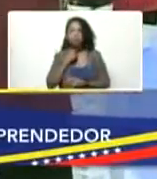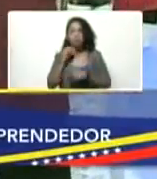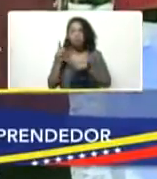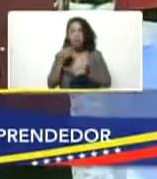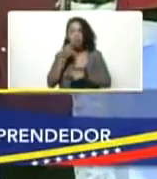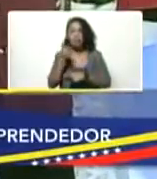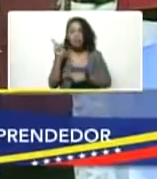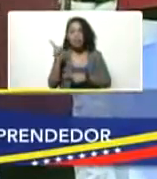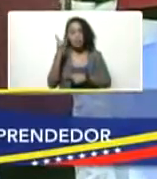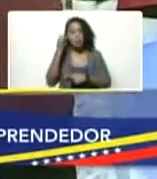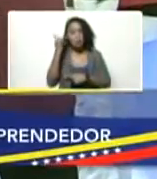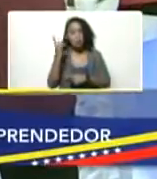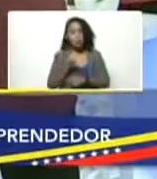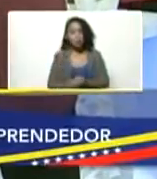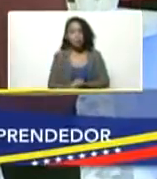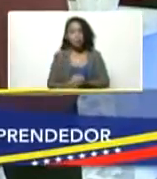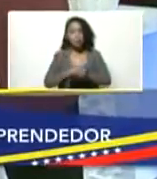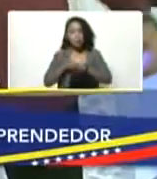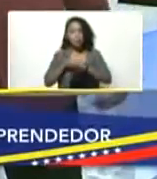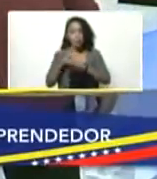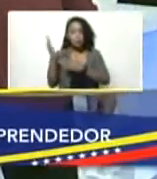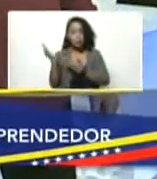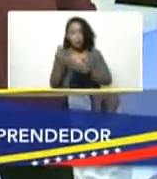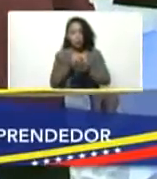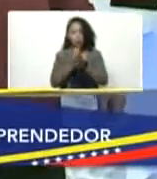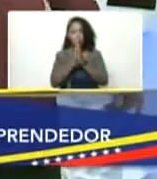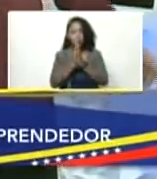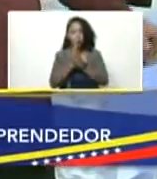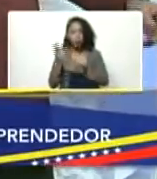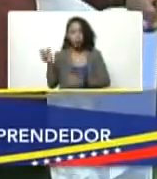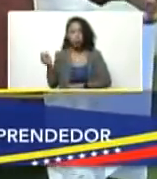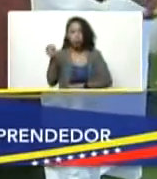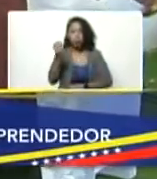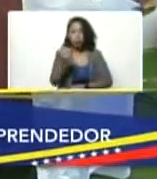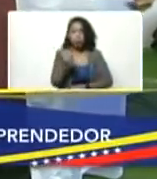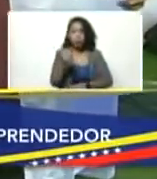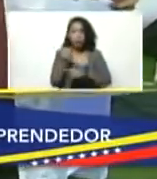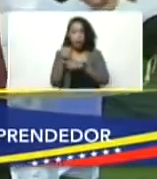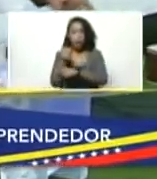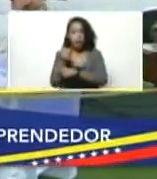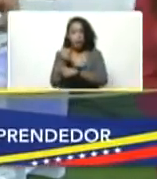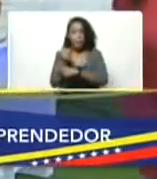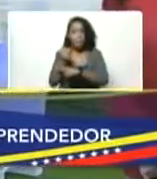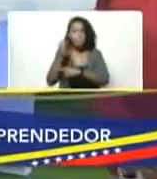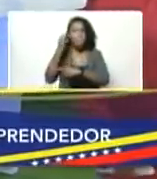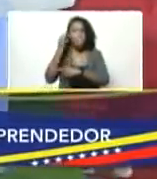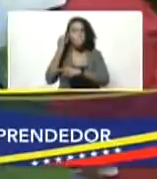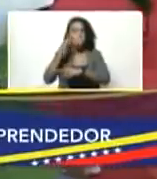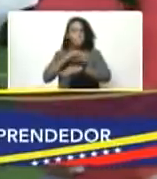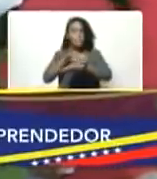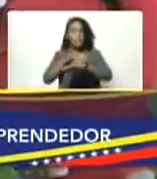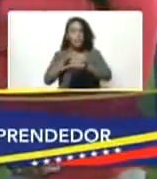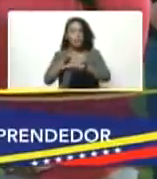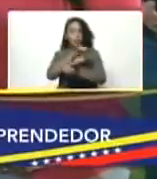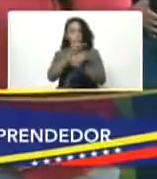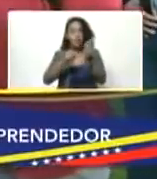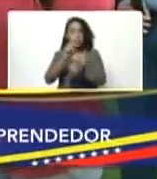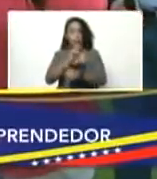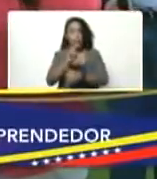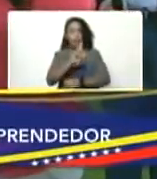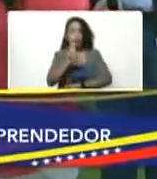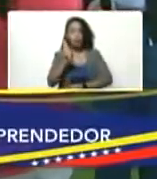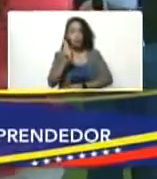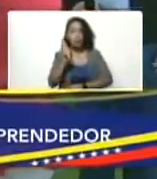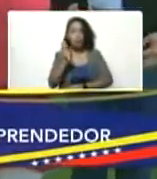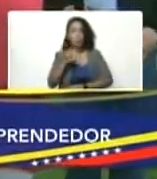decir Alexandra. Ministra, venga para acá, por favor. Uh-huh. Aquí está la ministra de Finanzas, vicepresidente de la República.